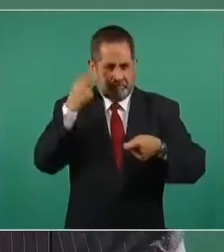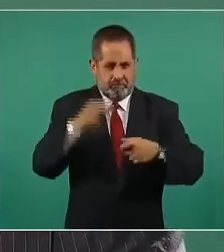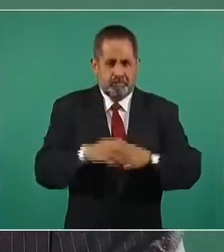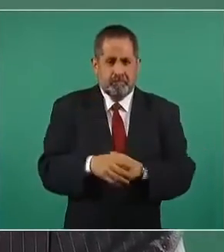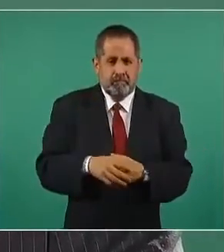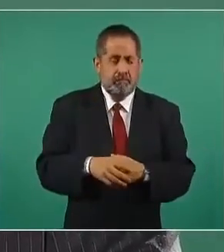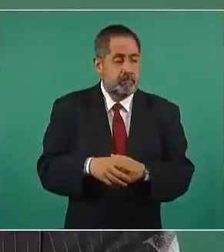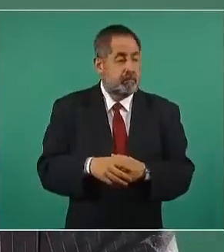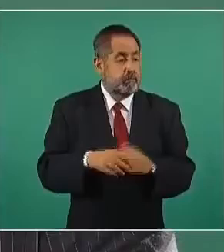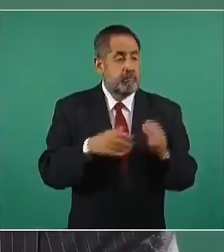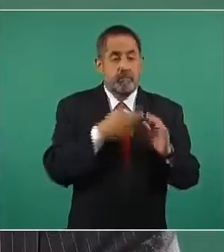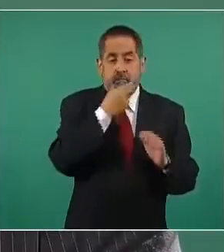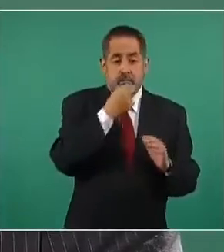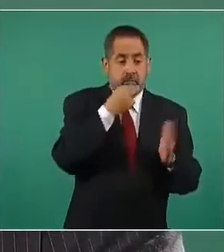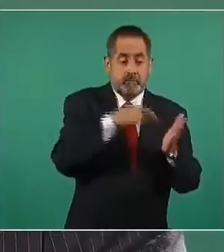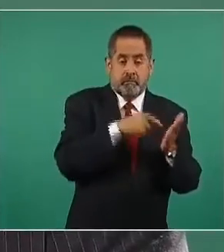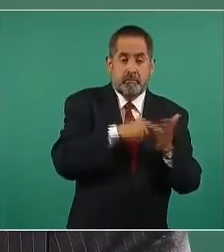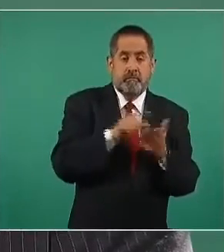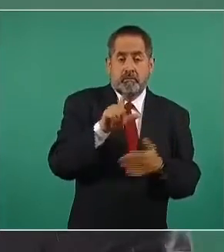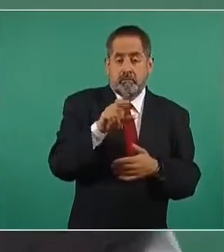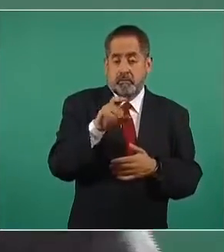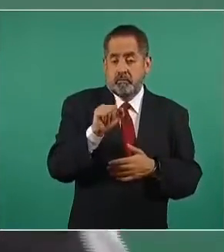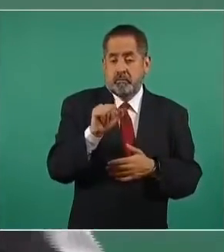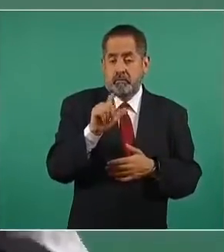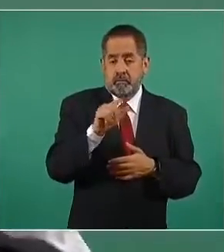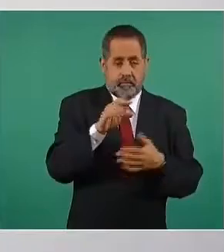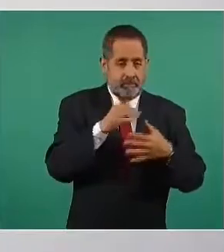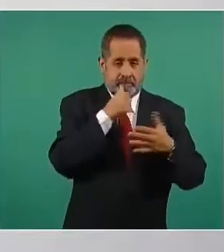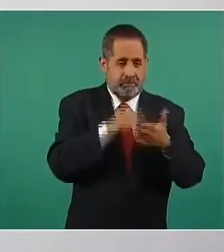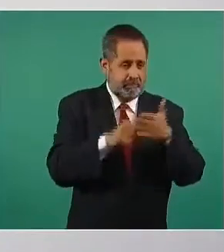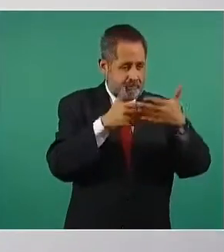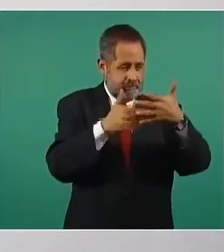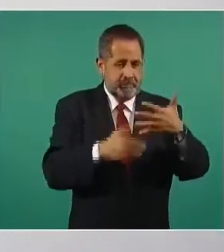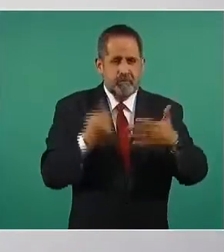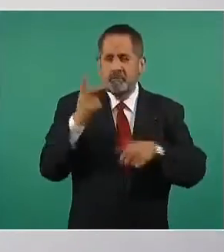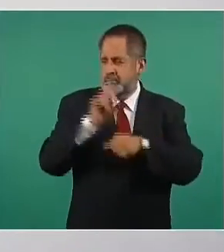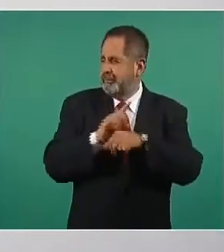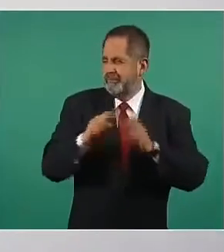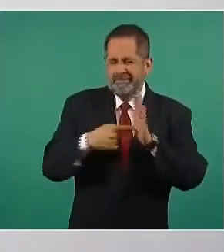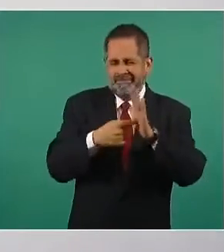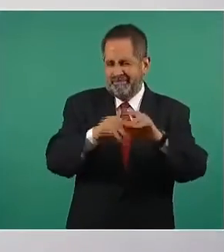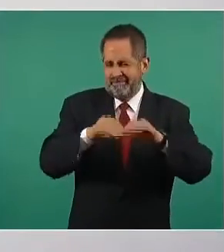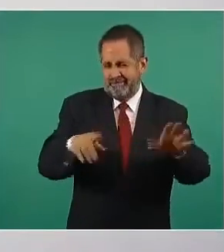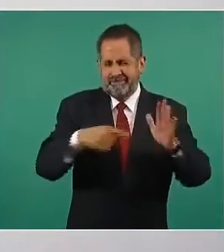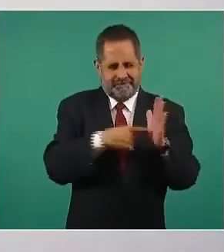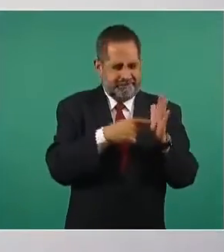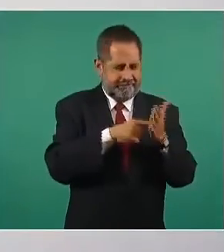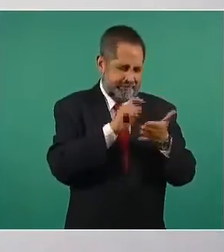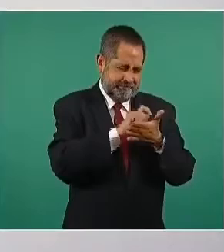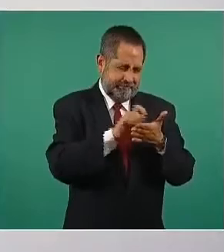Y le escribe Lucas Alamán. Es una carta que un día vamos a poner aquí,